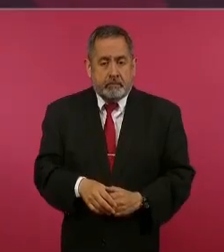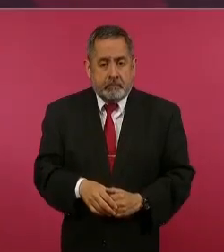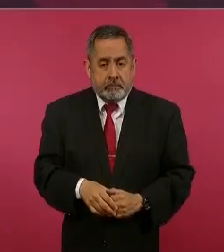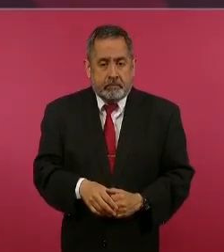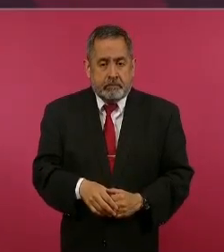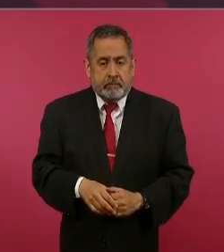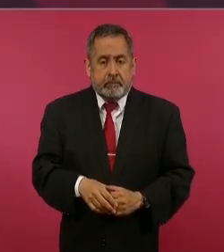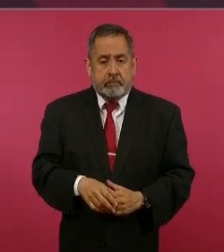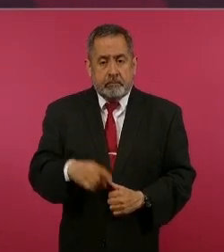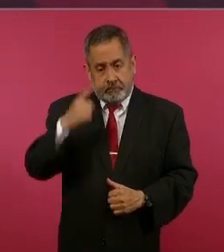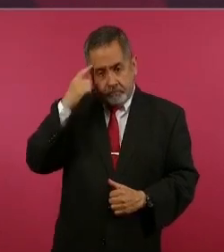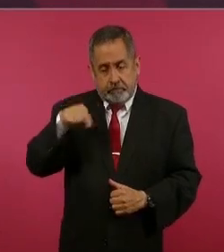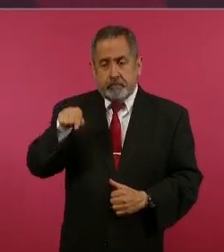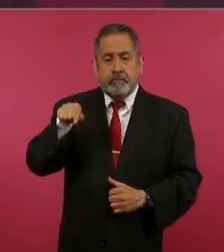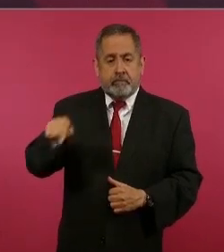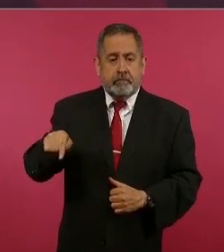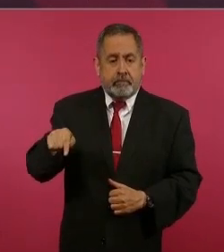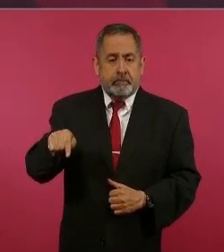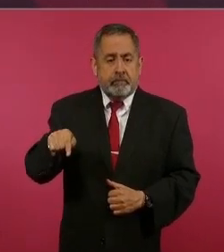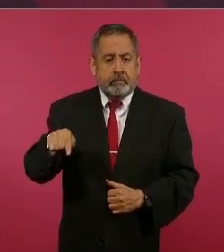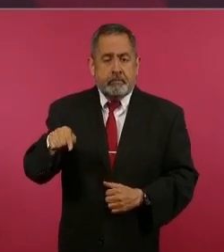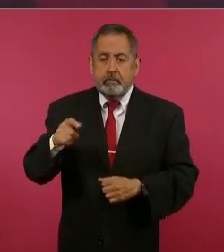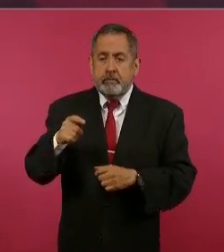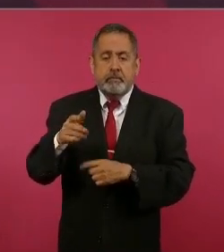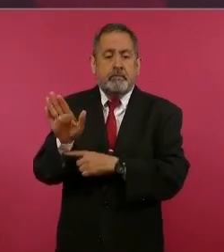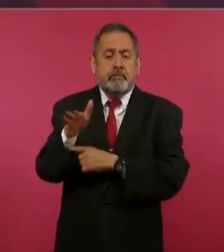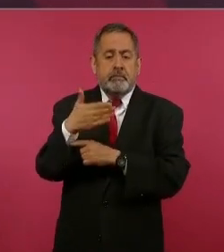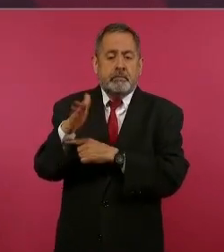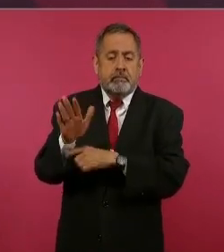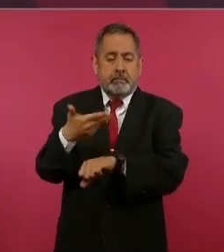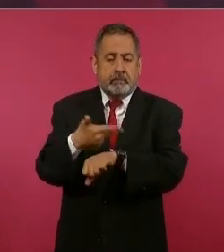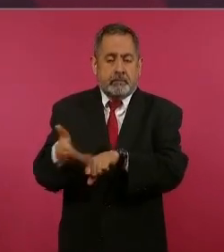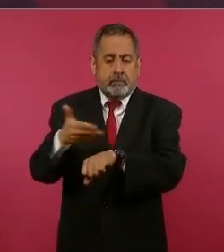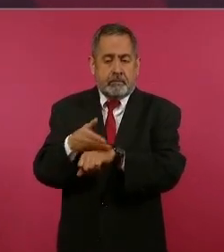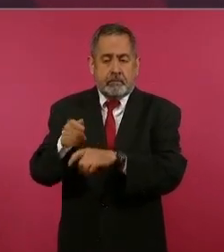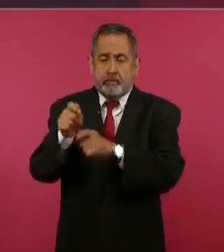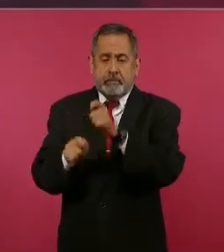ir izando banderas blancas,